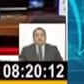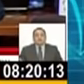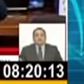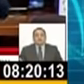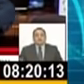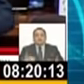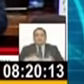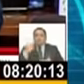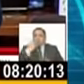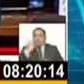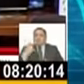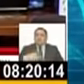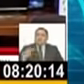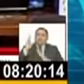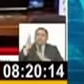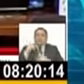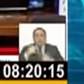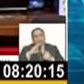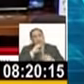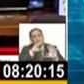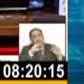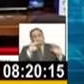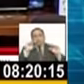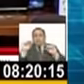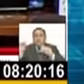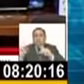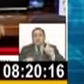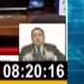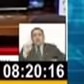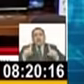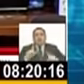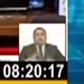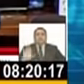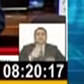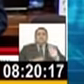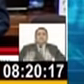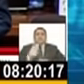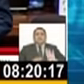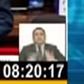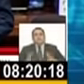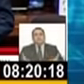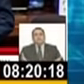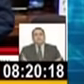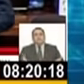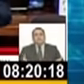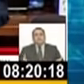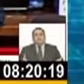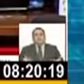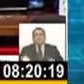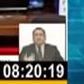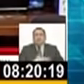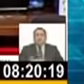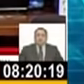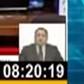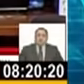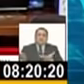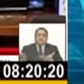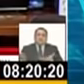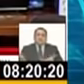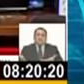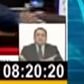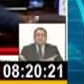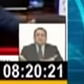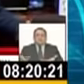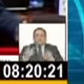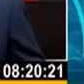juramentar Manuel Merino y con él van a tener que juramentar el nuevo gabinete y va a tener que darse todo un cambio en